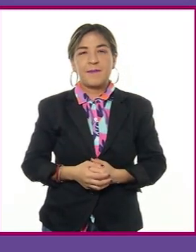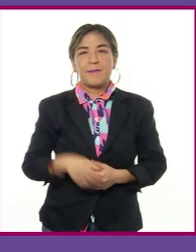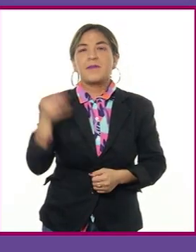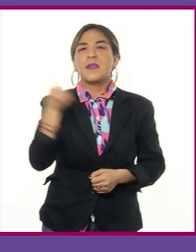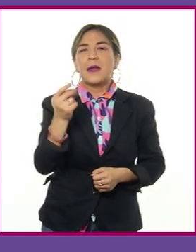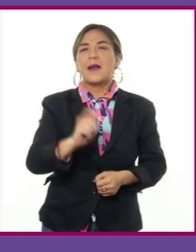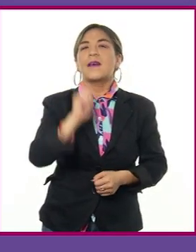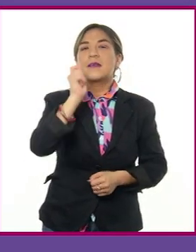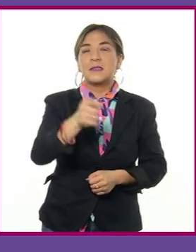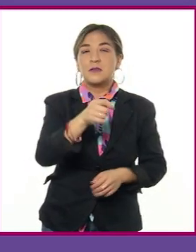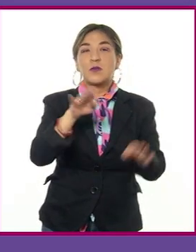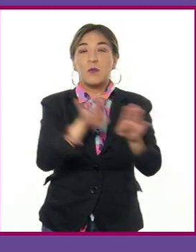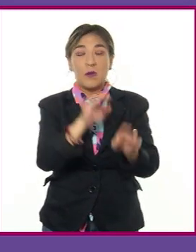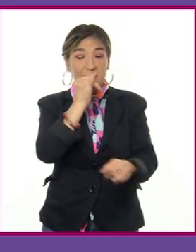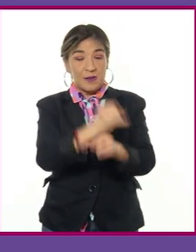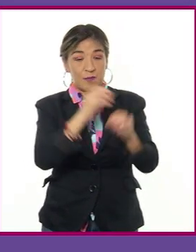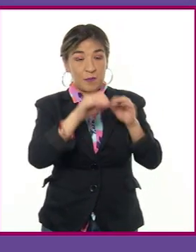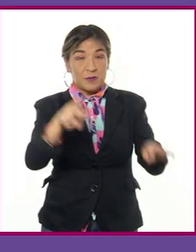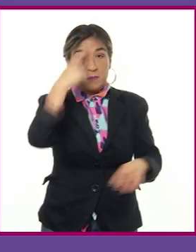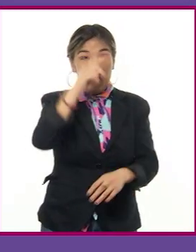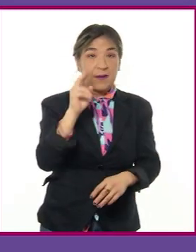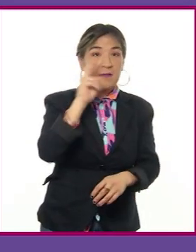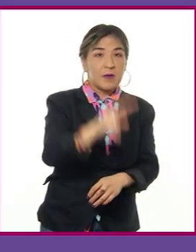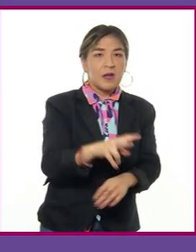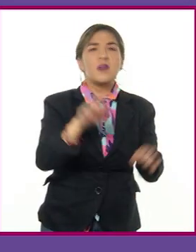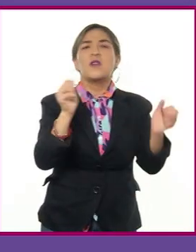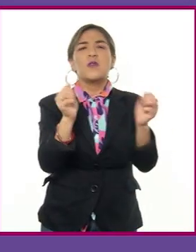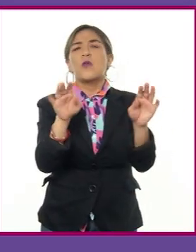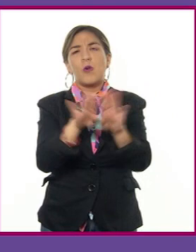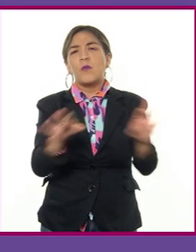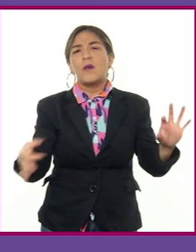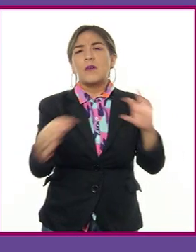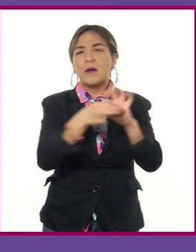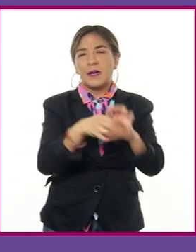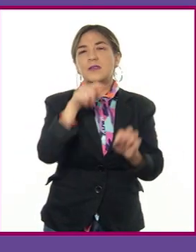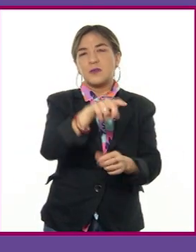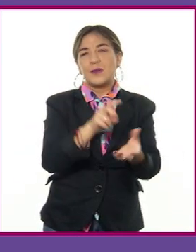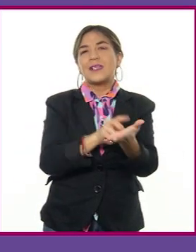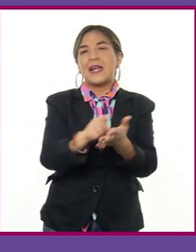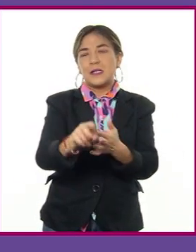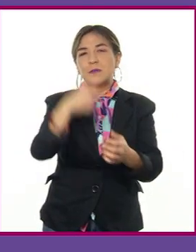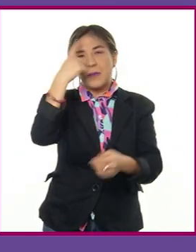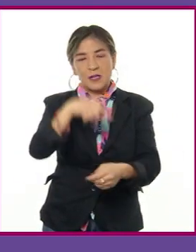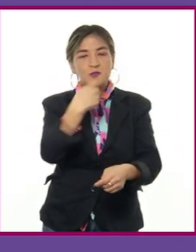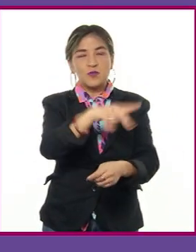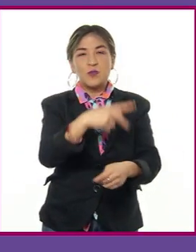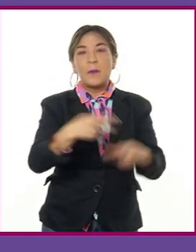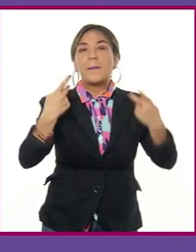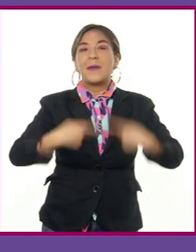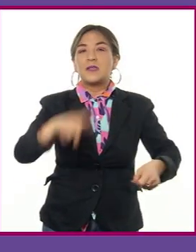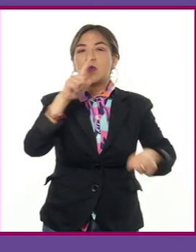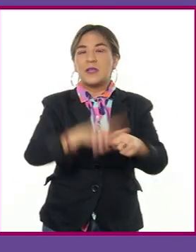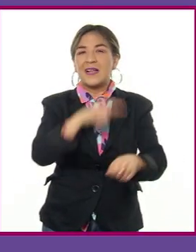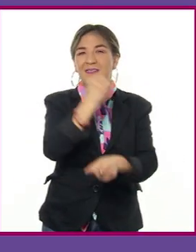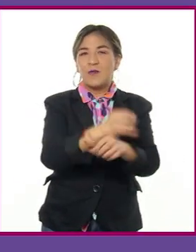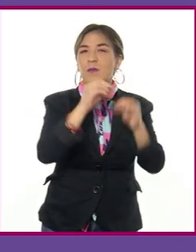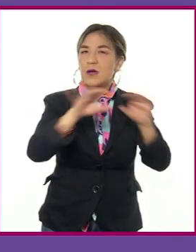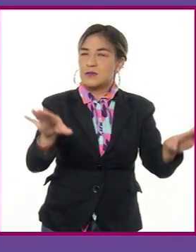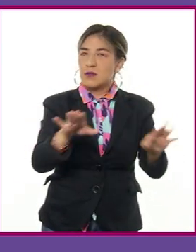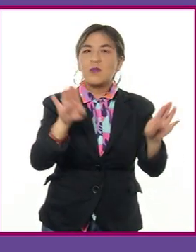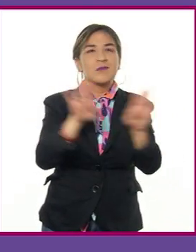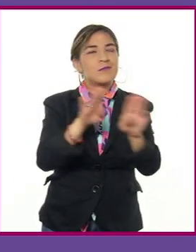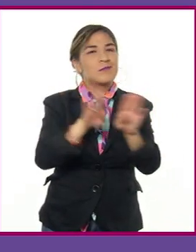señalar que el principio de acceso a la información está vinculado con el derecho a la protección de los datos personales, lo